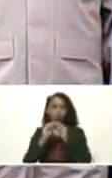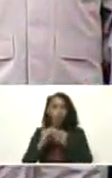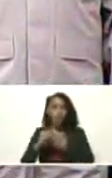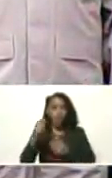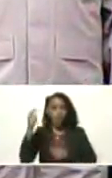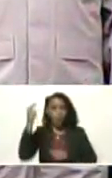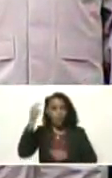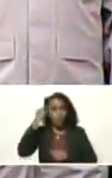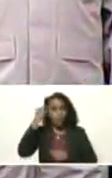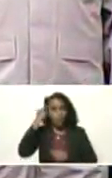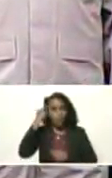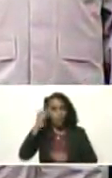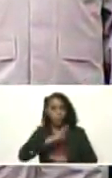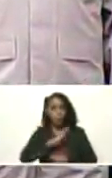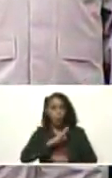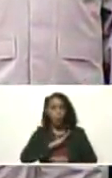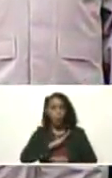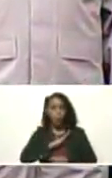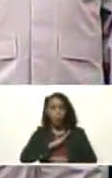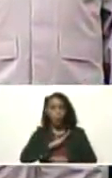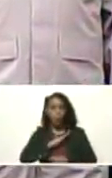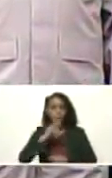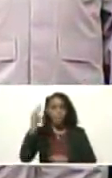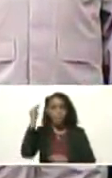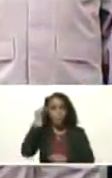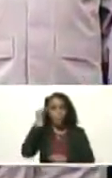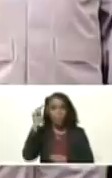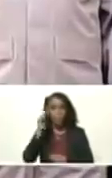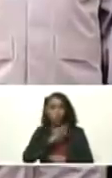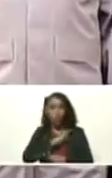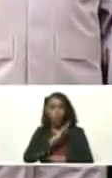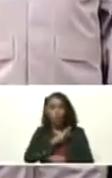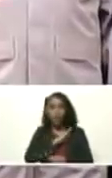Cabeza propia, compadre. Mente propia.